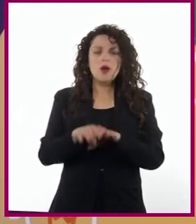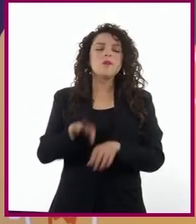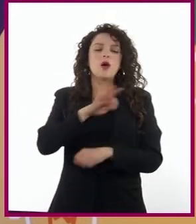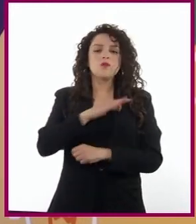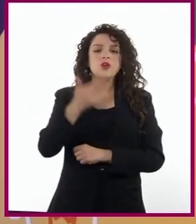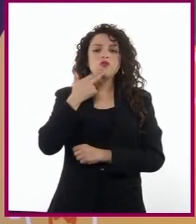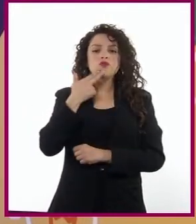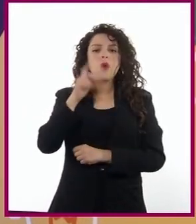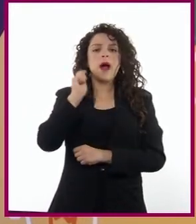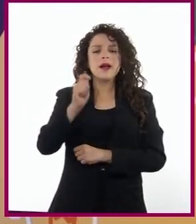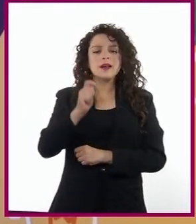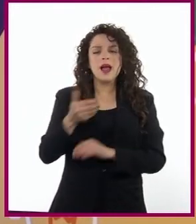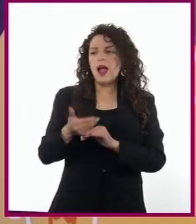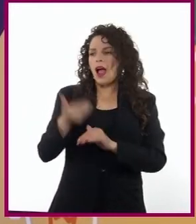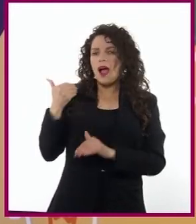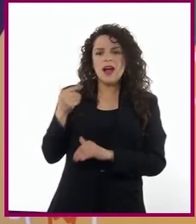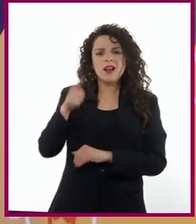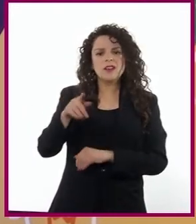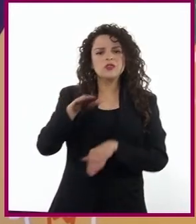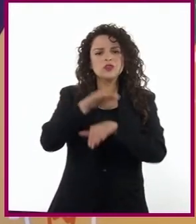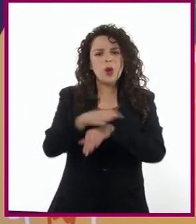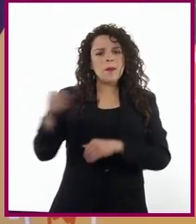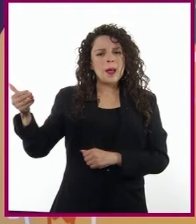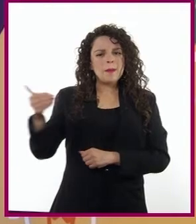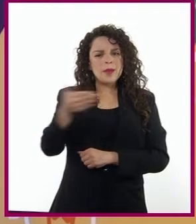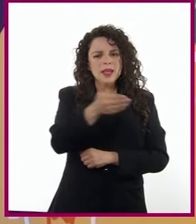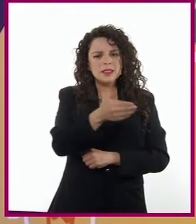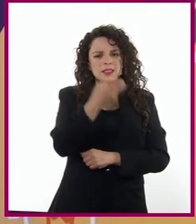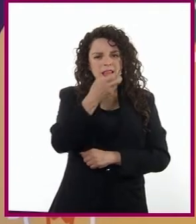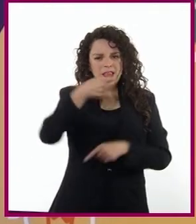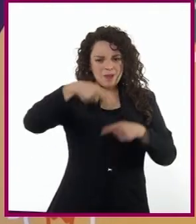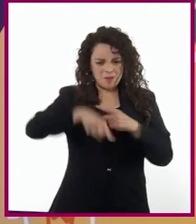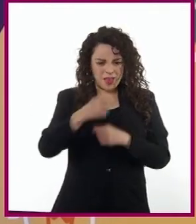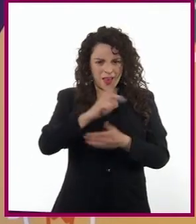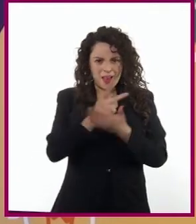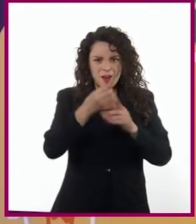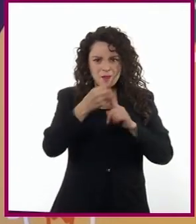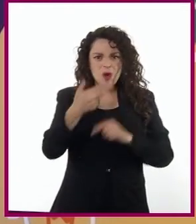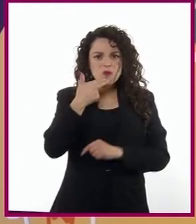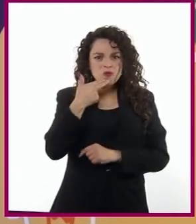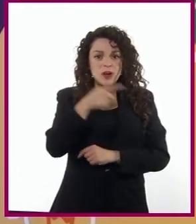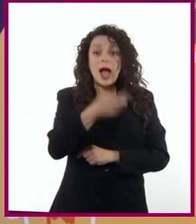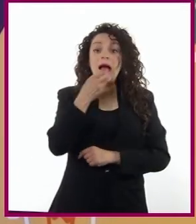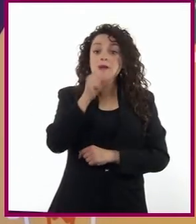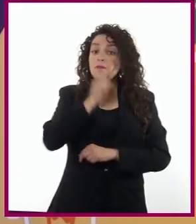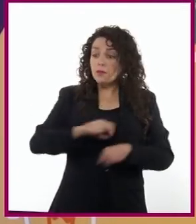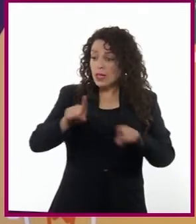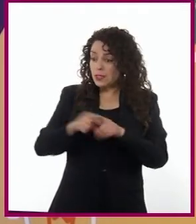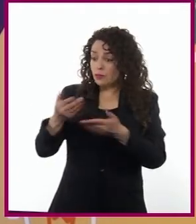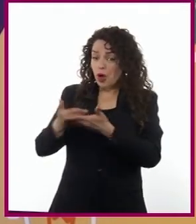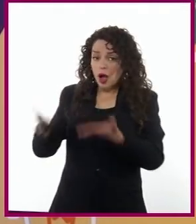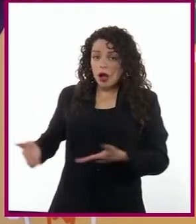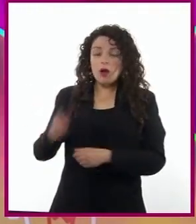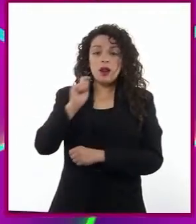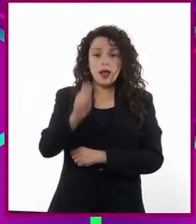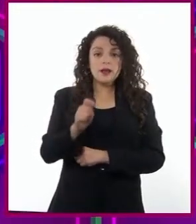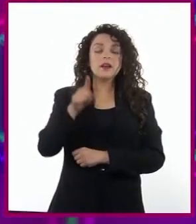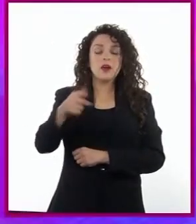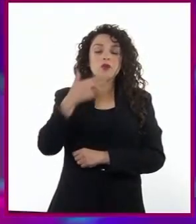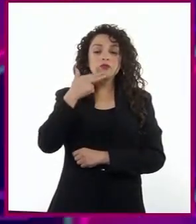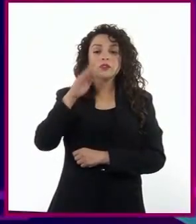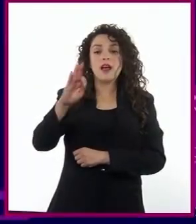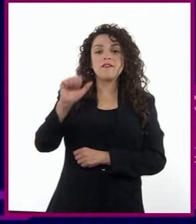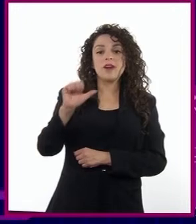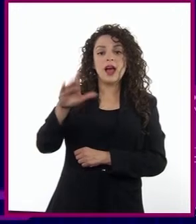utilizamos en el problema de la pecera que resolvimos al comienzo de esta sesión. Para esto utilizaremos el factor de conversión.